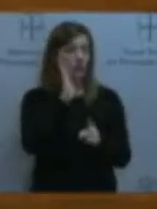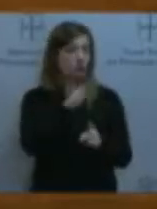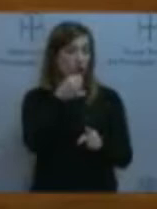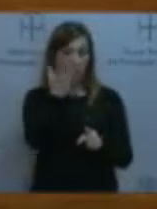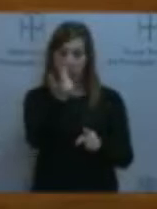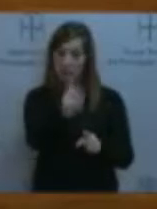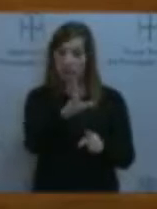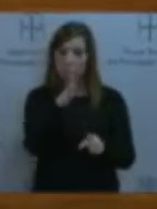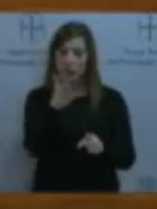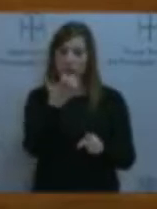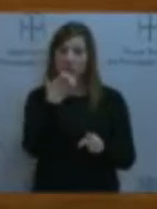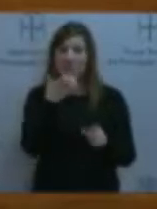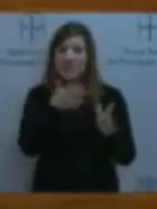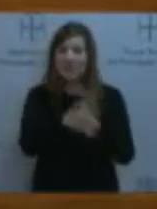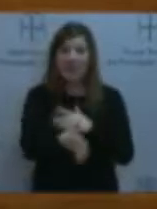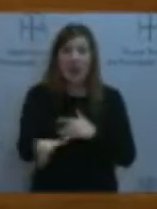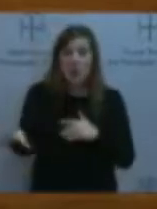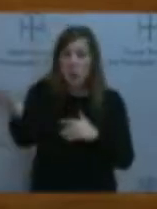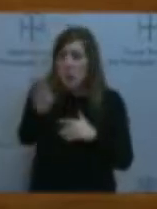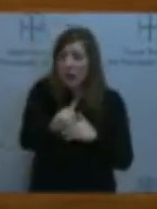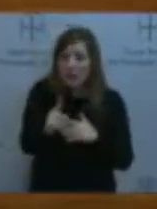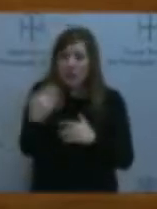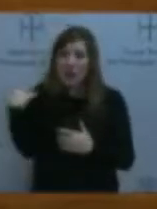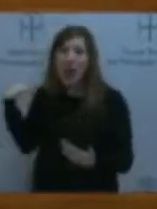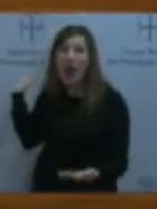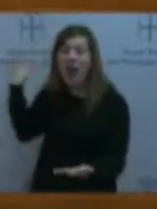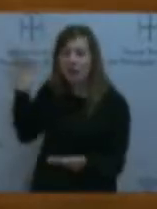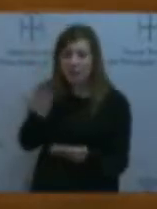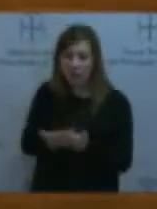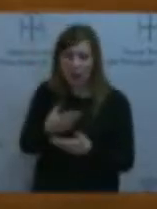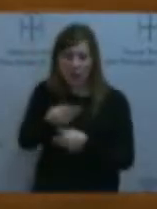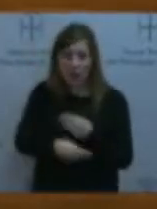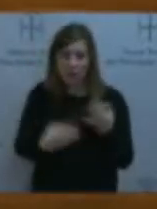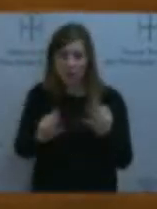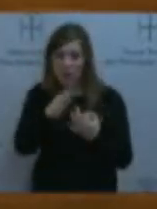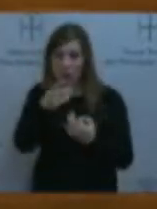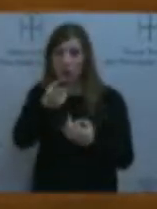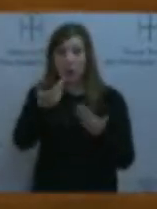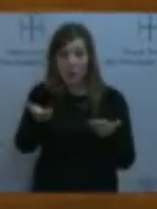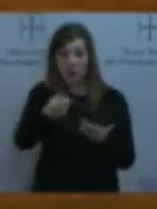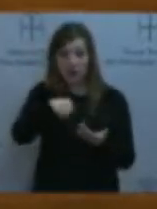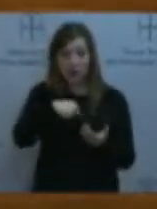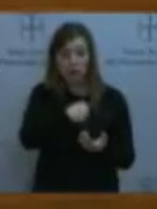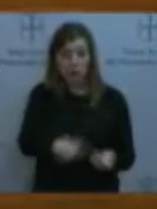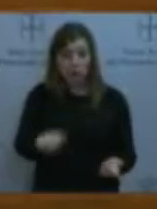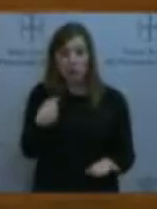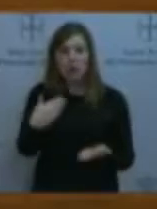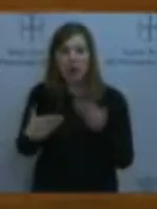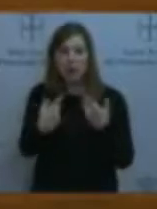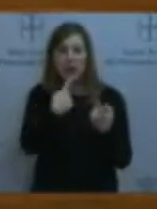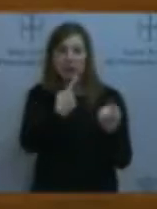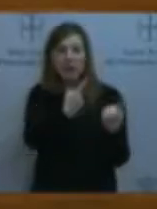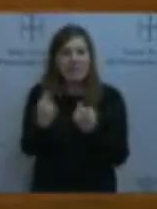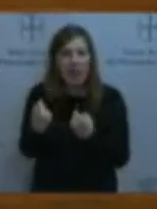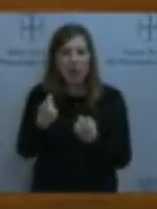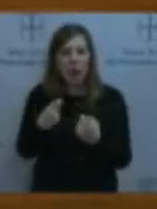sería no entender lo que llevamos haciendo desde que entramos en este Parlamento Podemos Asturias. Porque cuando nosotros hablamos de que hace falta luchar contra la corrupción